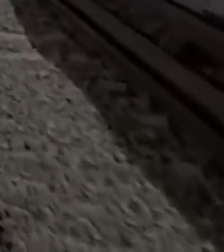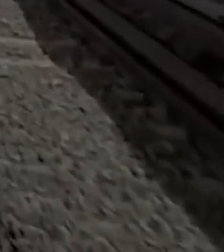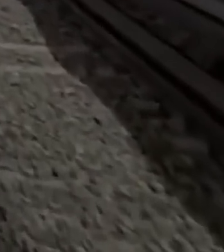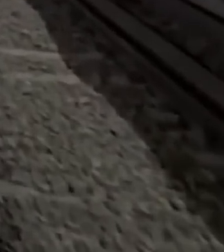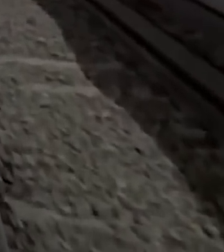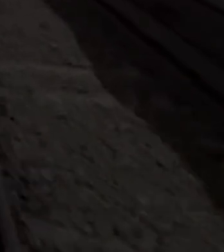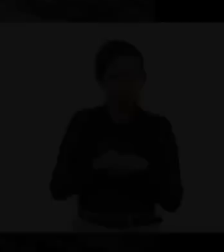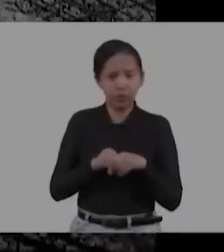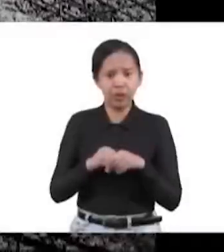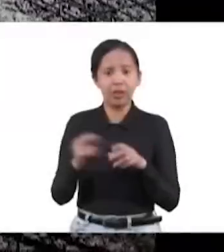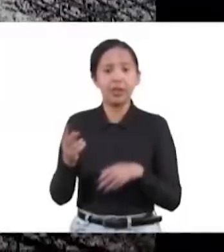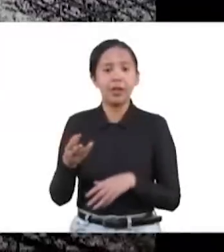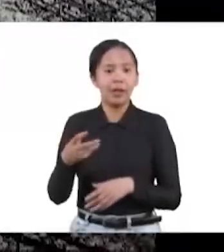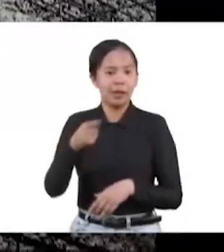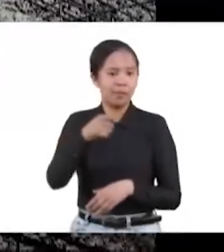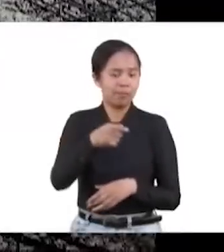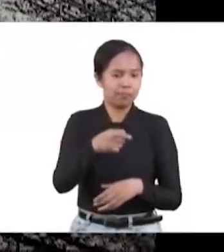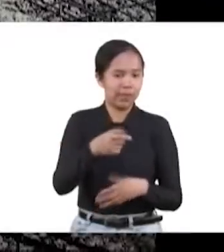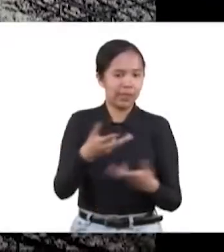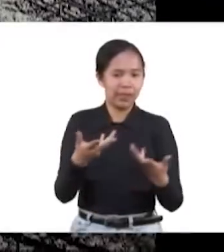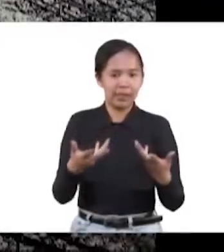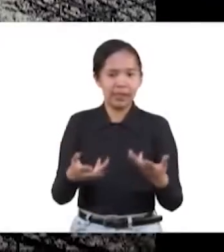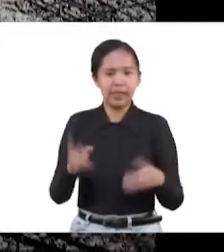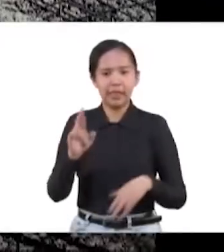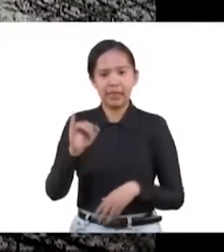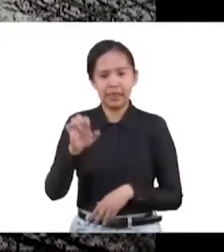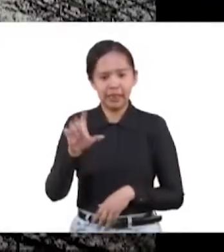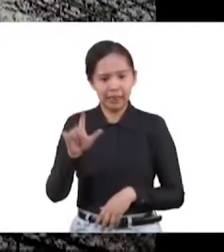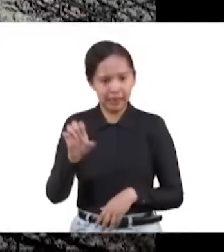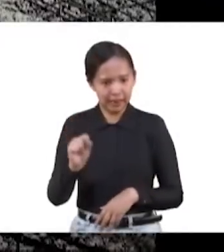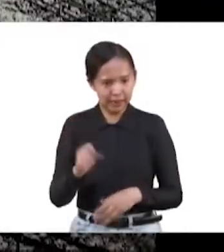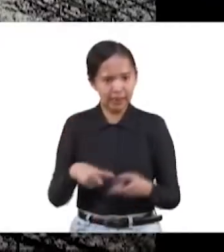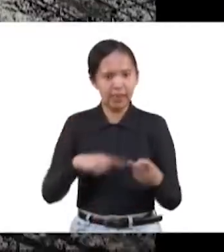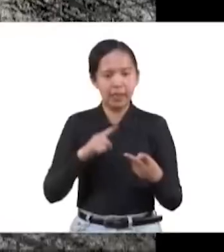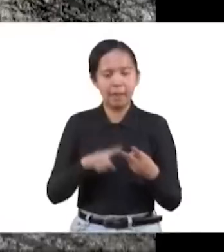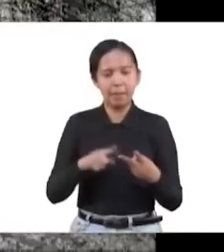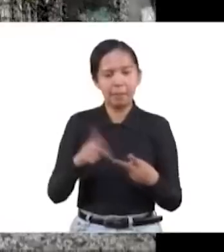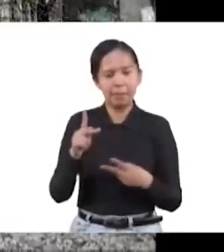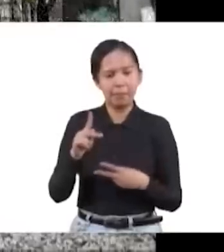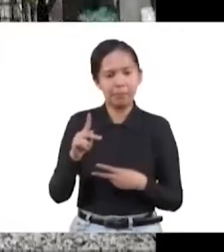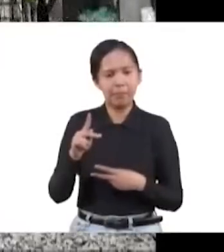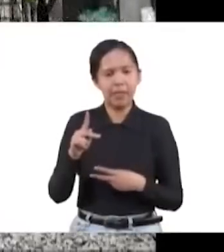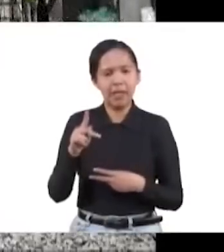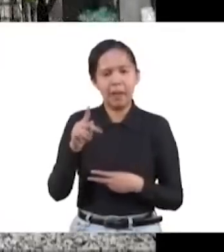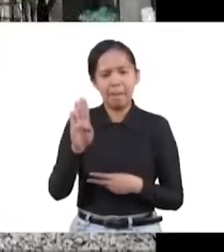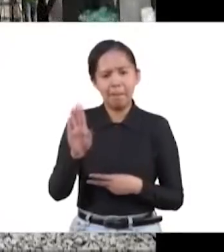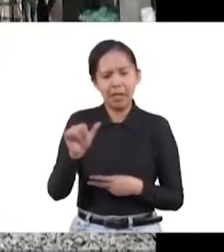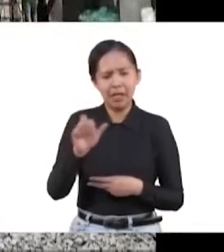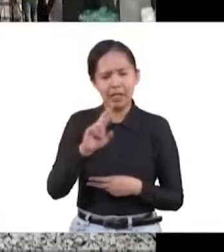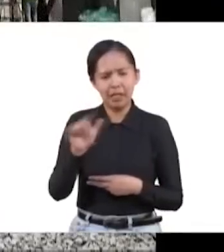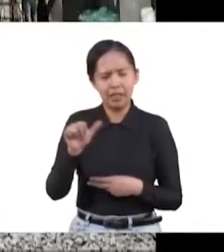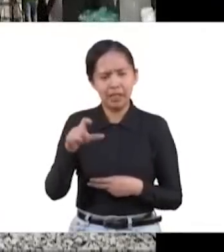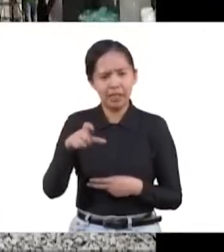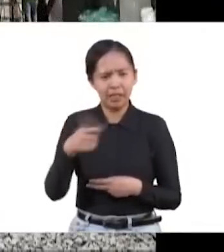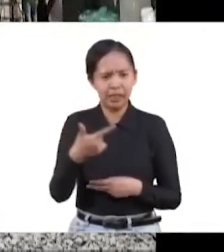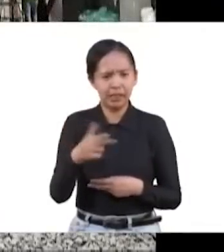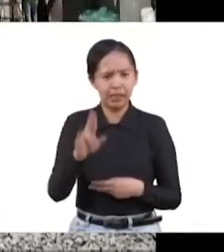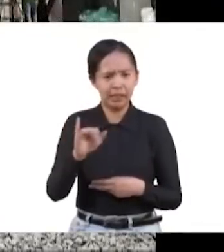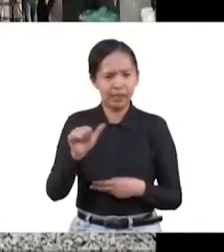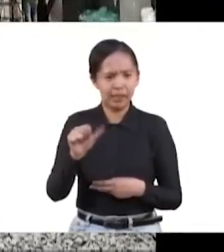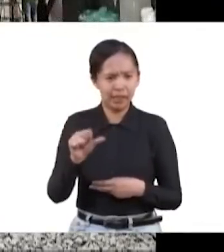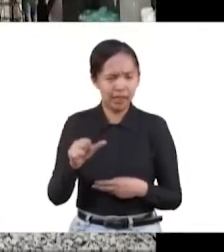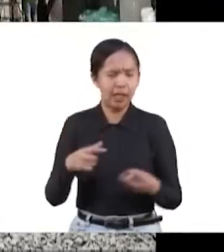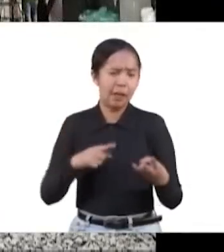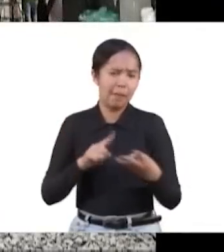Agua. De acuerdo con las autoridades capitalinas, los trabajos de la modernización consistieron en la rehabilitación de las vías, la barra